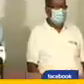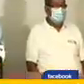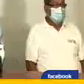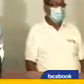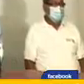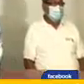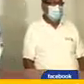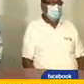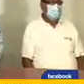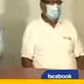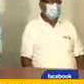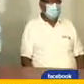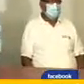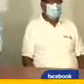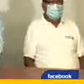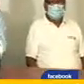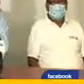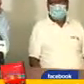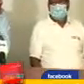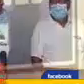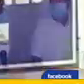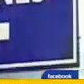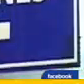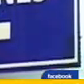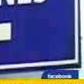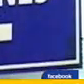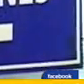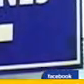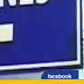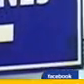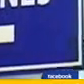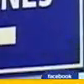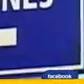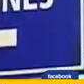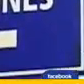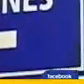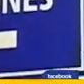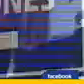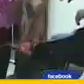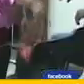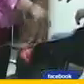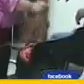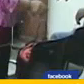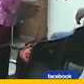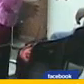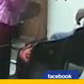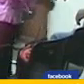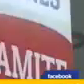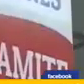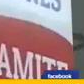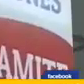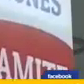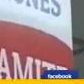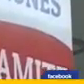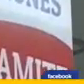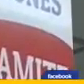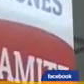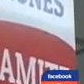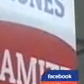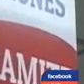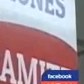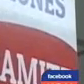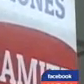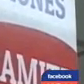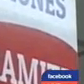solicitaron al presidente Nayib Bukele que retome el decreto de pensiones dignas, anunciadas el 15 de septiembre del año pasado, ya que